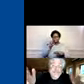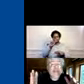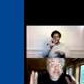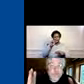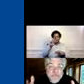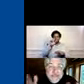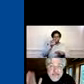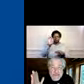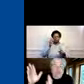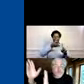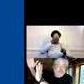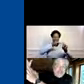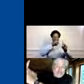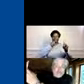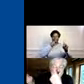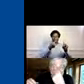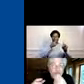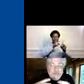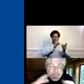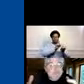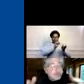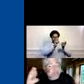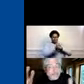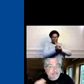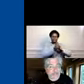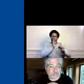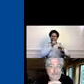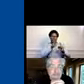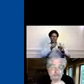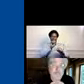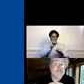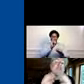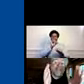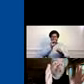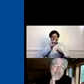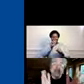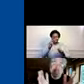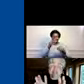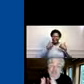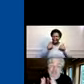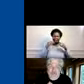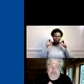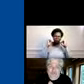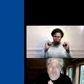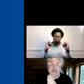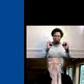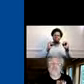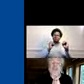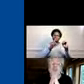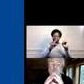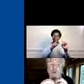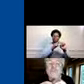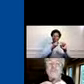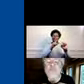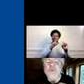tanto, canonización básicamente quiere decir que un ser humano llegue a ser un santo. Y eso en particular